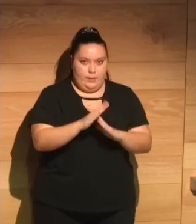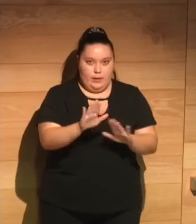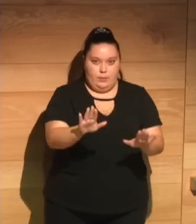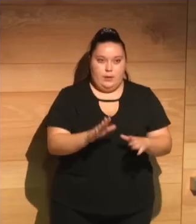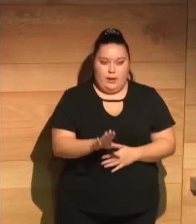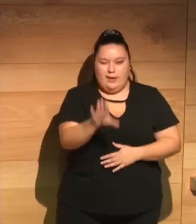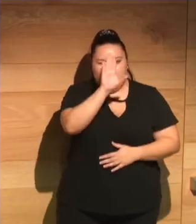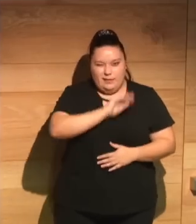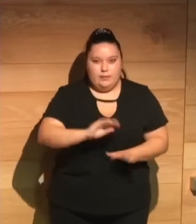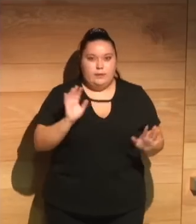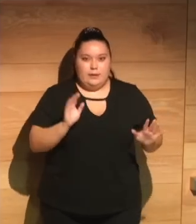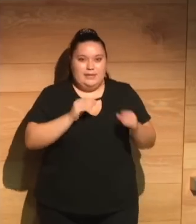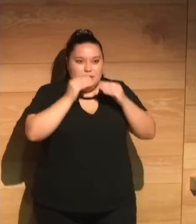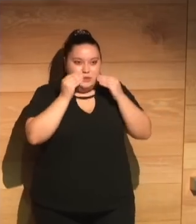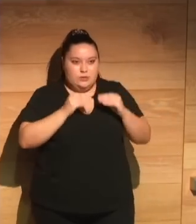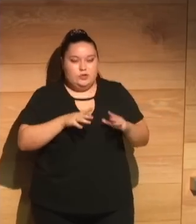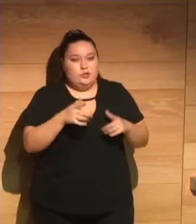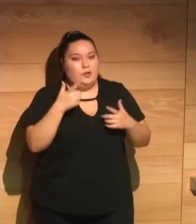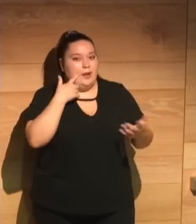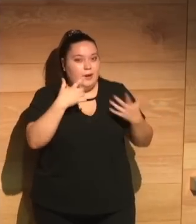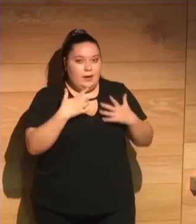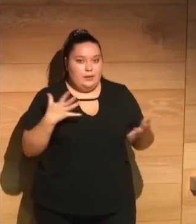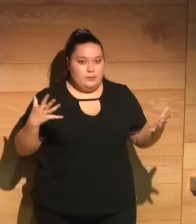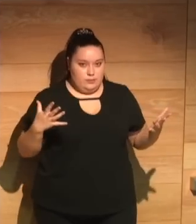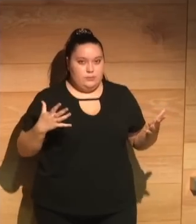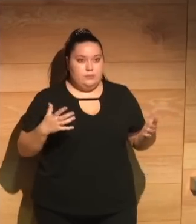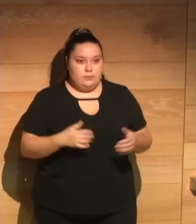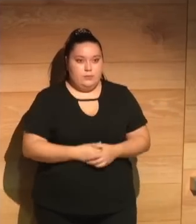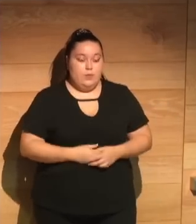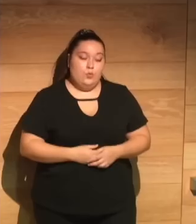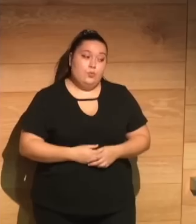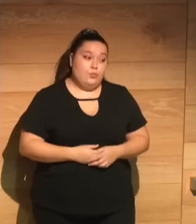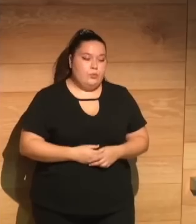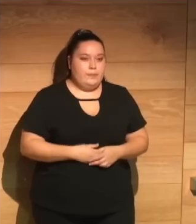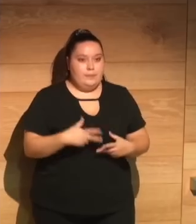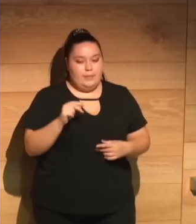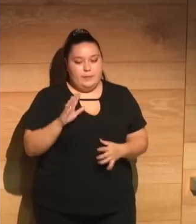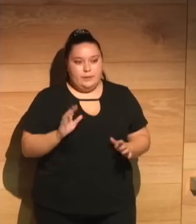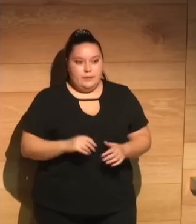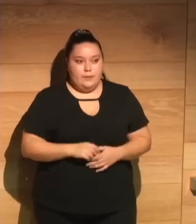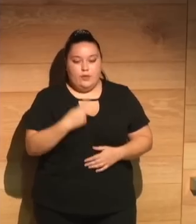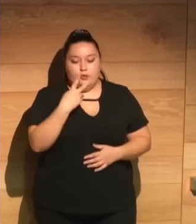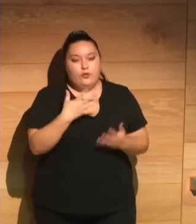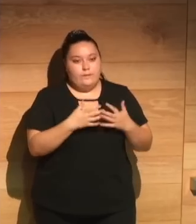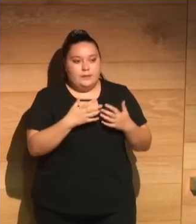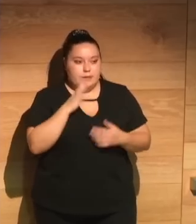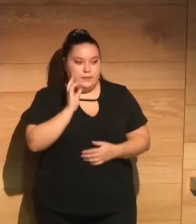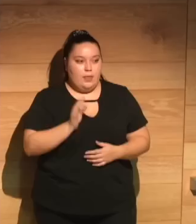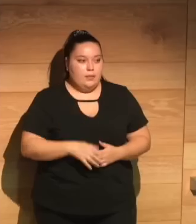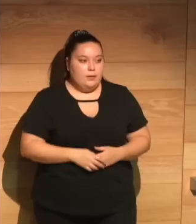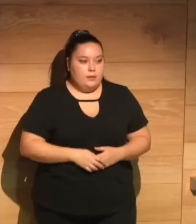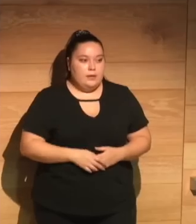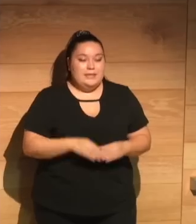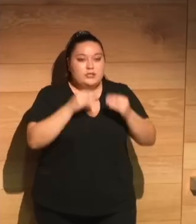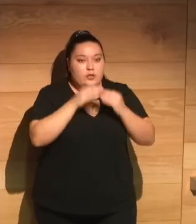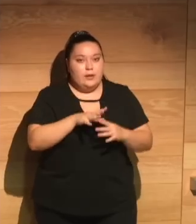Vamos a frenar un poco. Es que hay que entender la historia del arte en su conjunto. Bueno, hombre, pero es dos frases, vamos de verdad. Vamos a parar bastante. Hay que